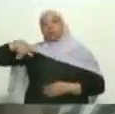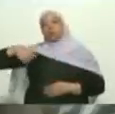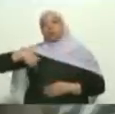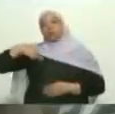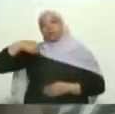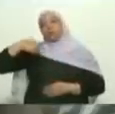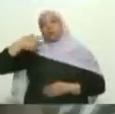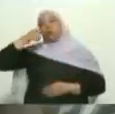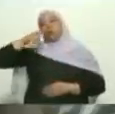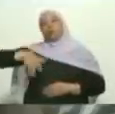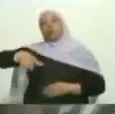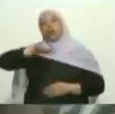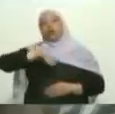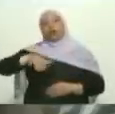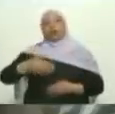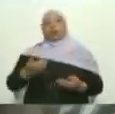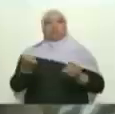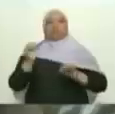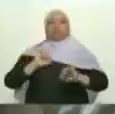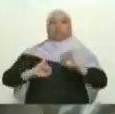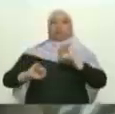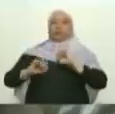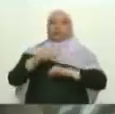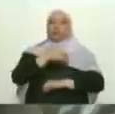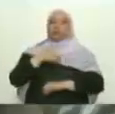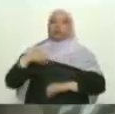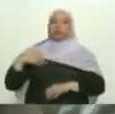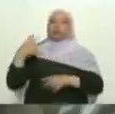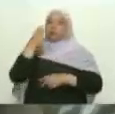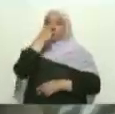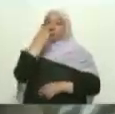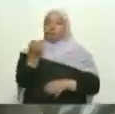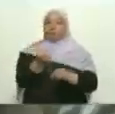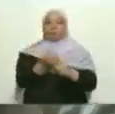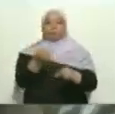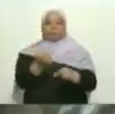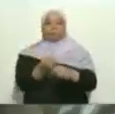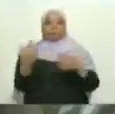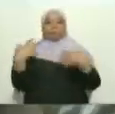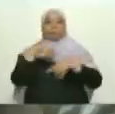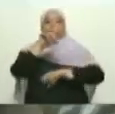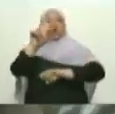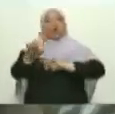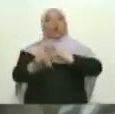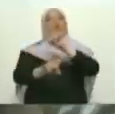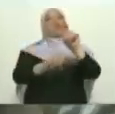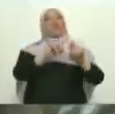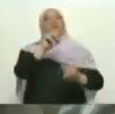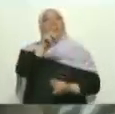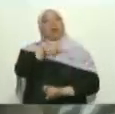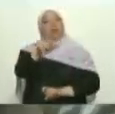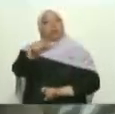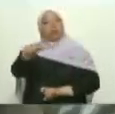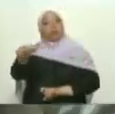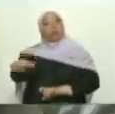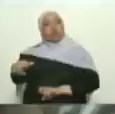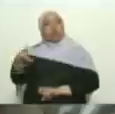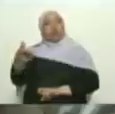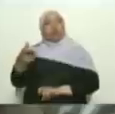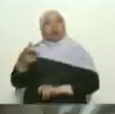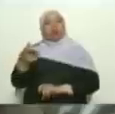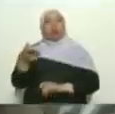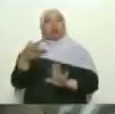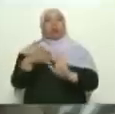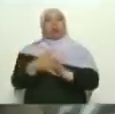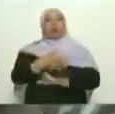y que el pueblo repudia. Creen ustedes, ahorita cualquiera hace una encuesta sobre todos estos sujetos y sobre